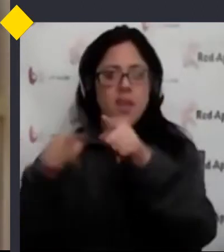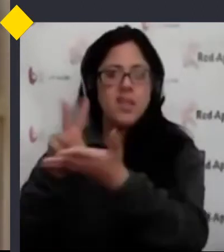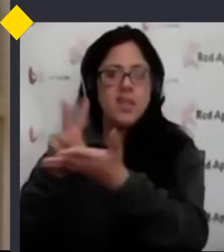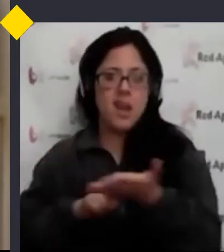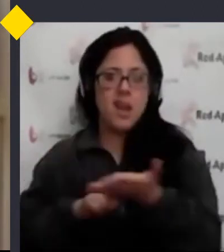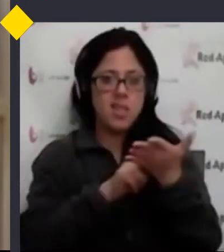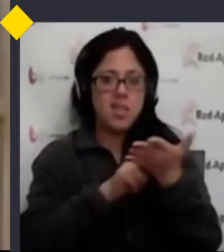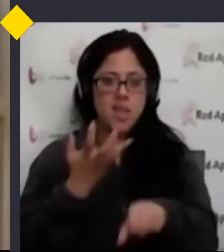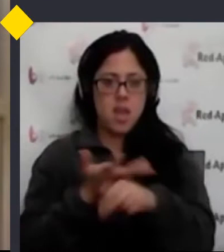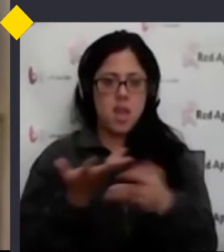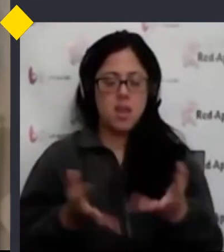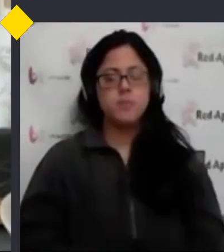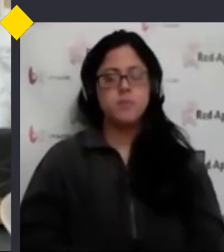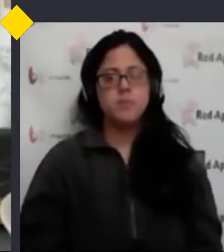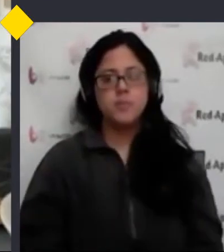Muchas gracias,